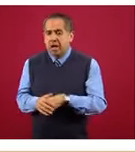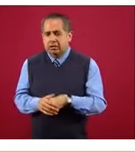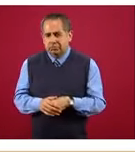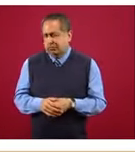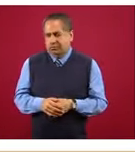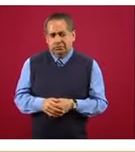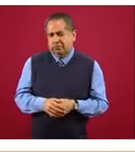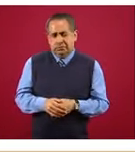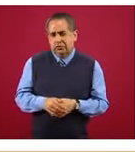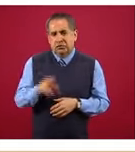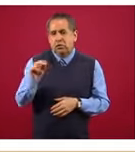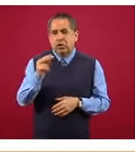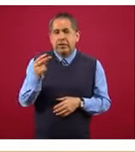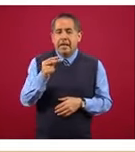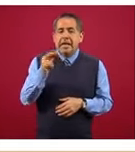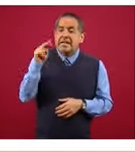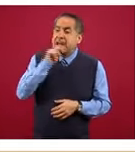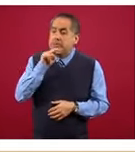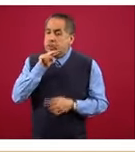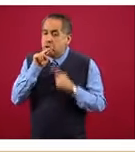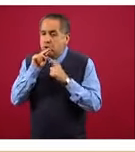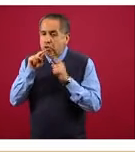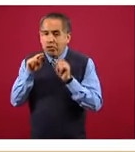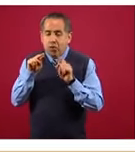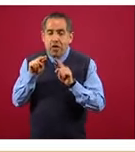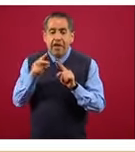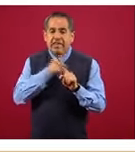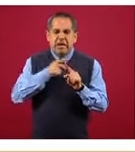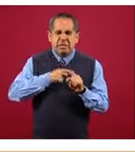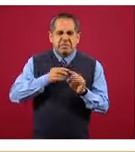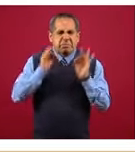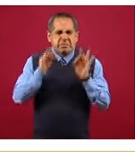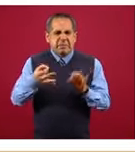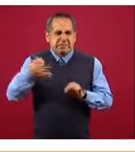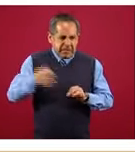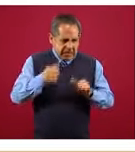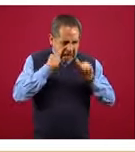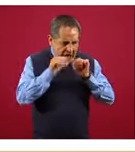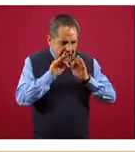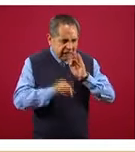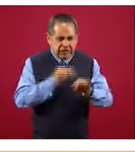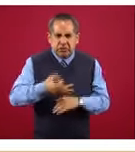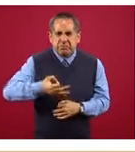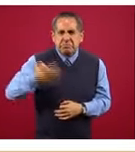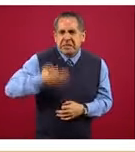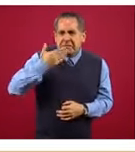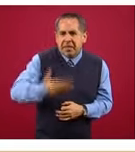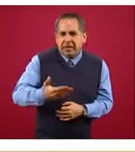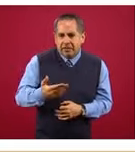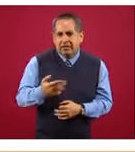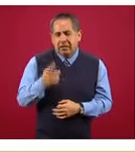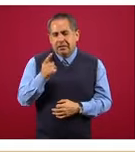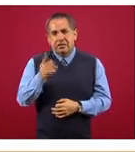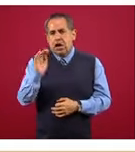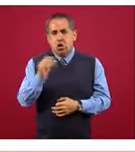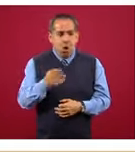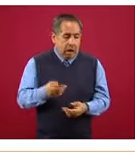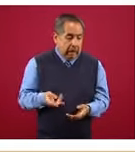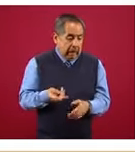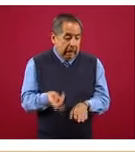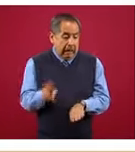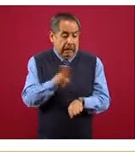de ser rápidos, tienen que ser eficientes en sus sistemas de operación. Es decir, hemos cambiado de un modelo de cargar y